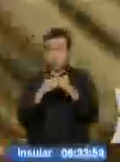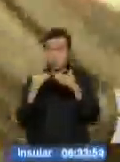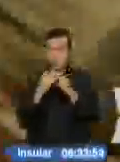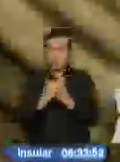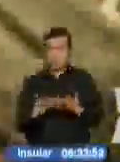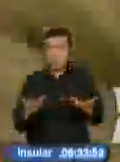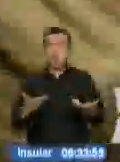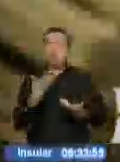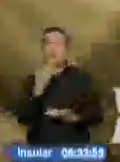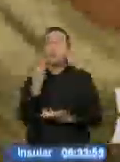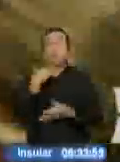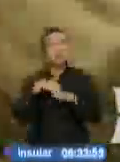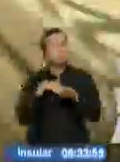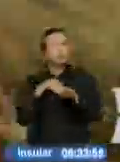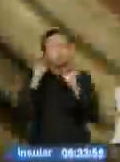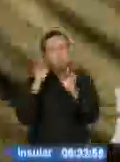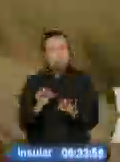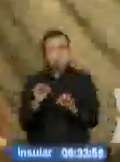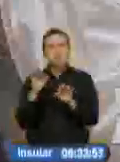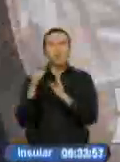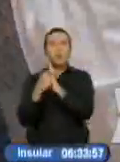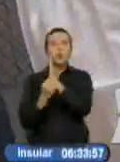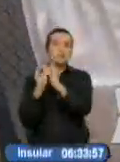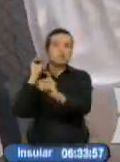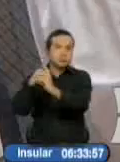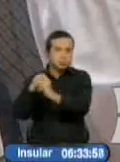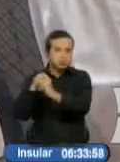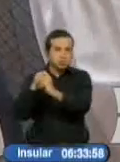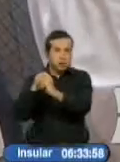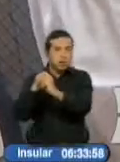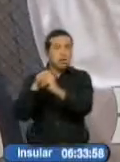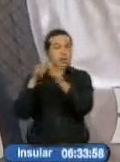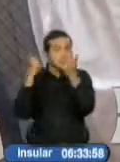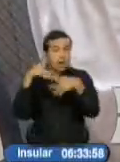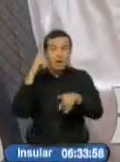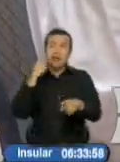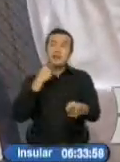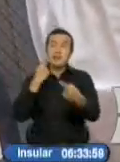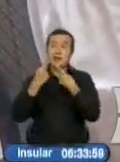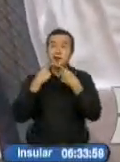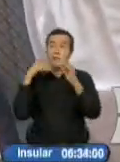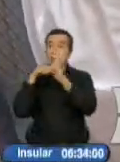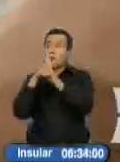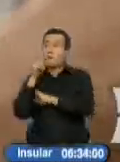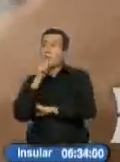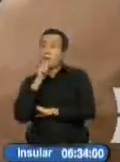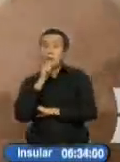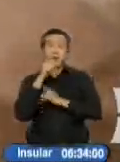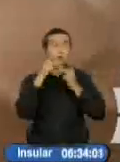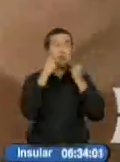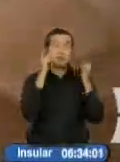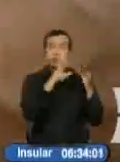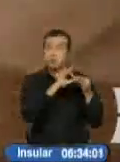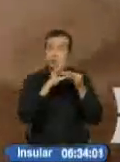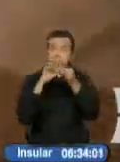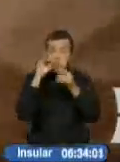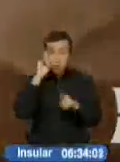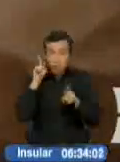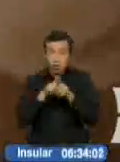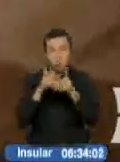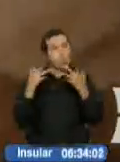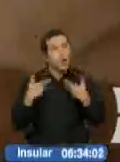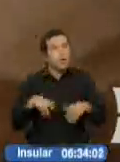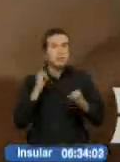transacciones está respaldado de manera física en una cuenta, que de llegar a concretarse los diálogos entre el sector público y privado podrían ser en cualquiera de las